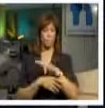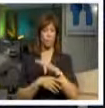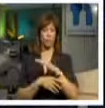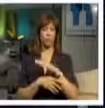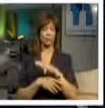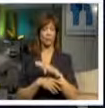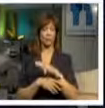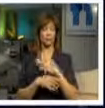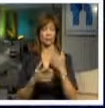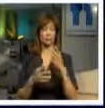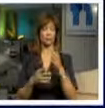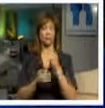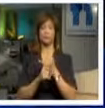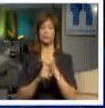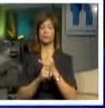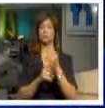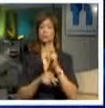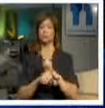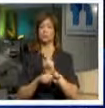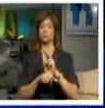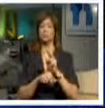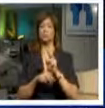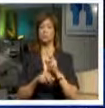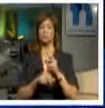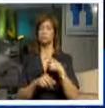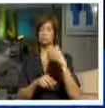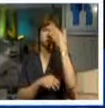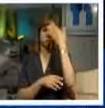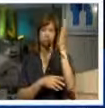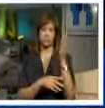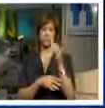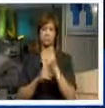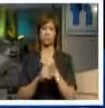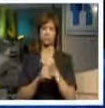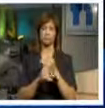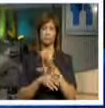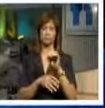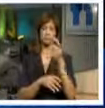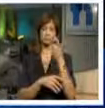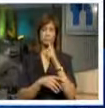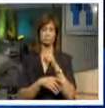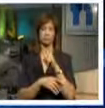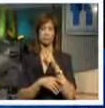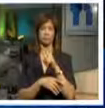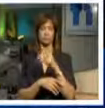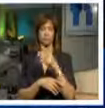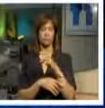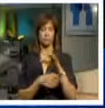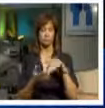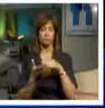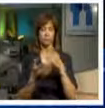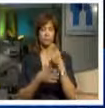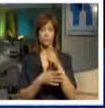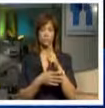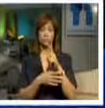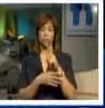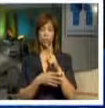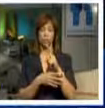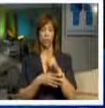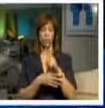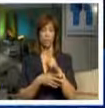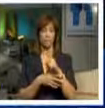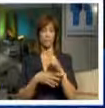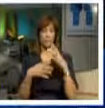ajenas a estas instituciones empresariales moteles centros comerciales en vestidores empresas utilizan la nanotecnología